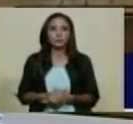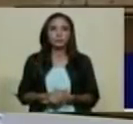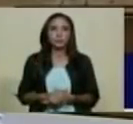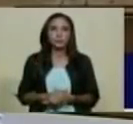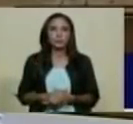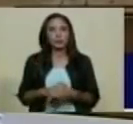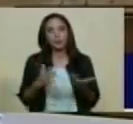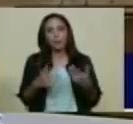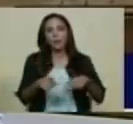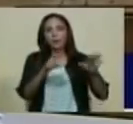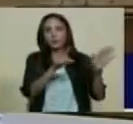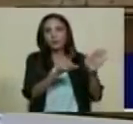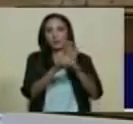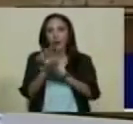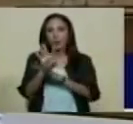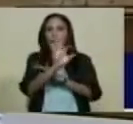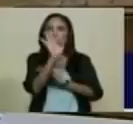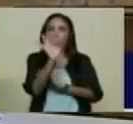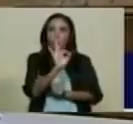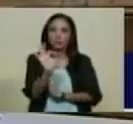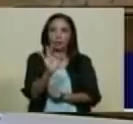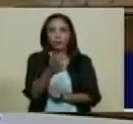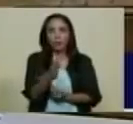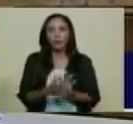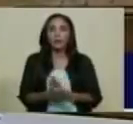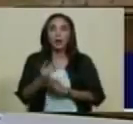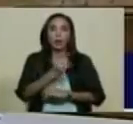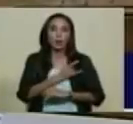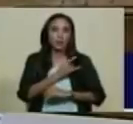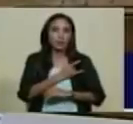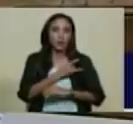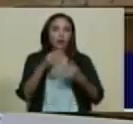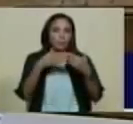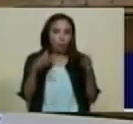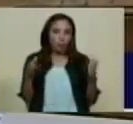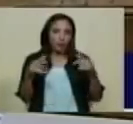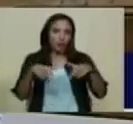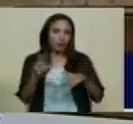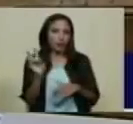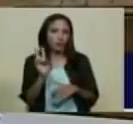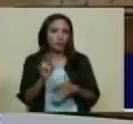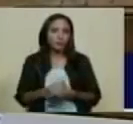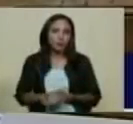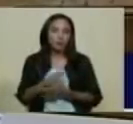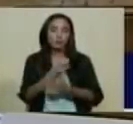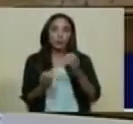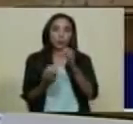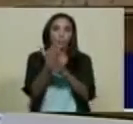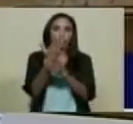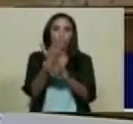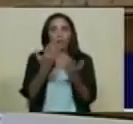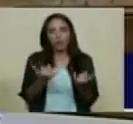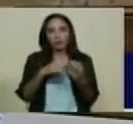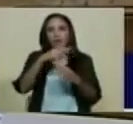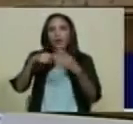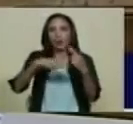del 64% de las universidades públicas del país han sido fundadas en tiempos de